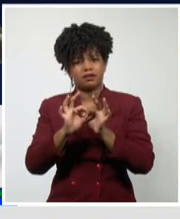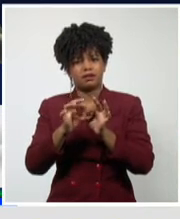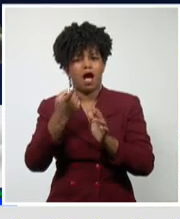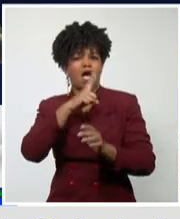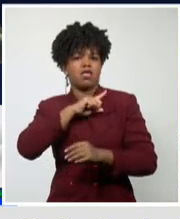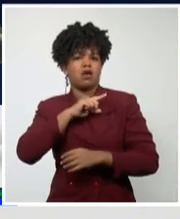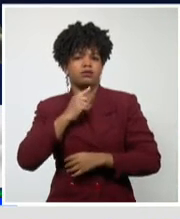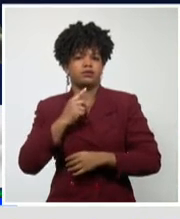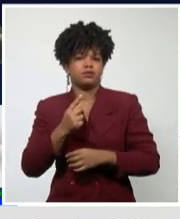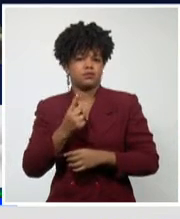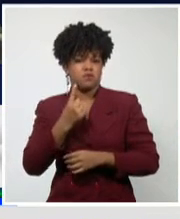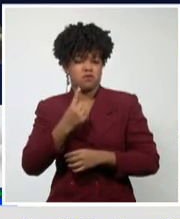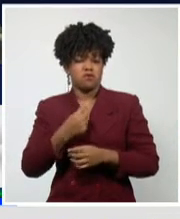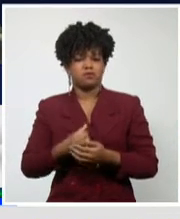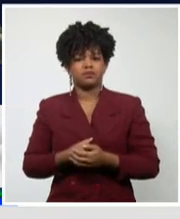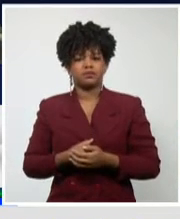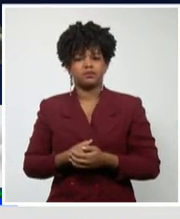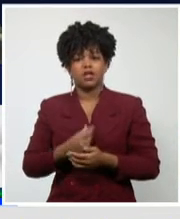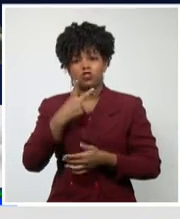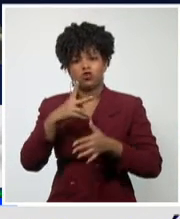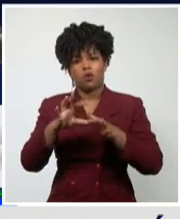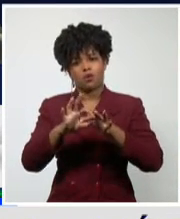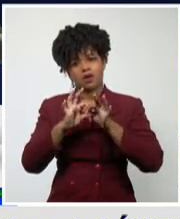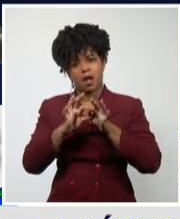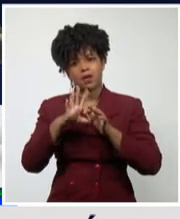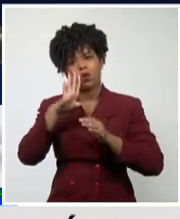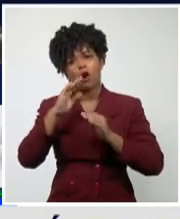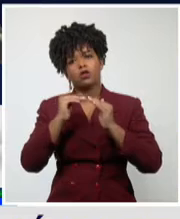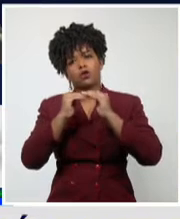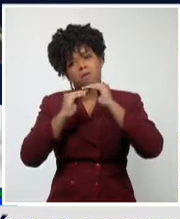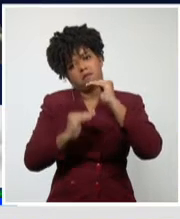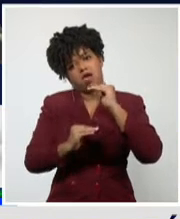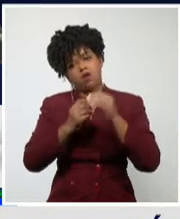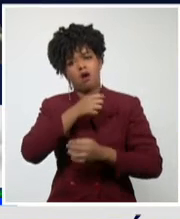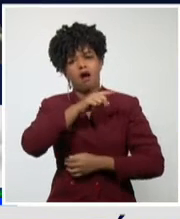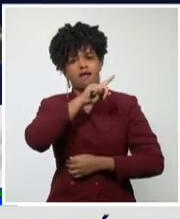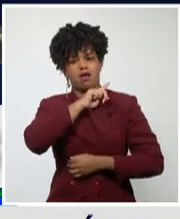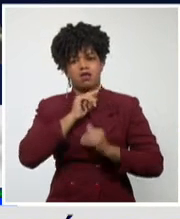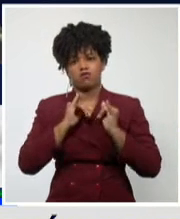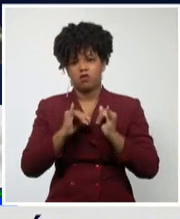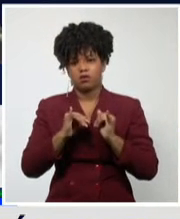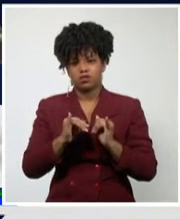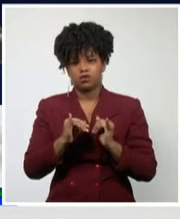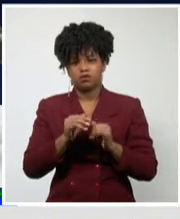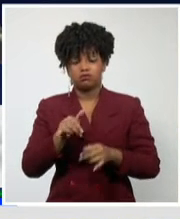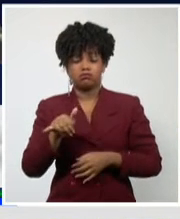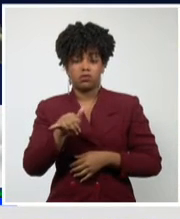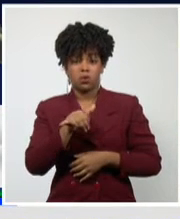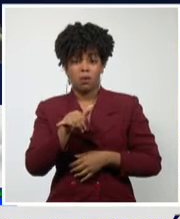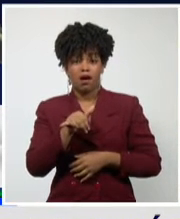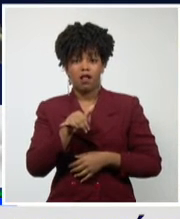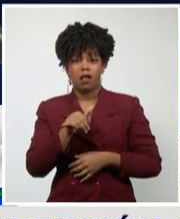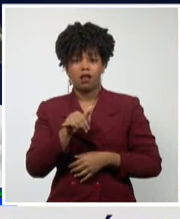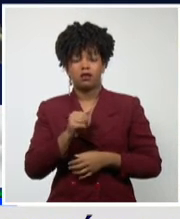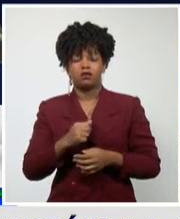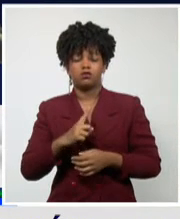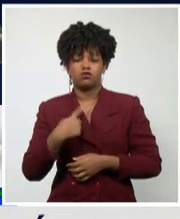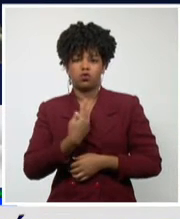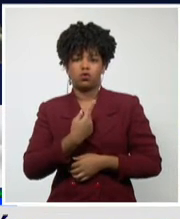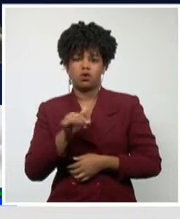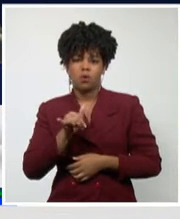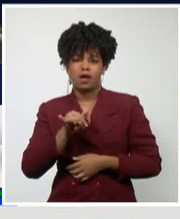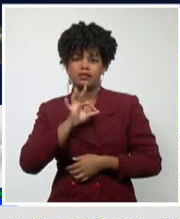se encuentran graves, 4 menos que el día de ayer, lo cual también nos agrada desde el punto de vista de